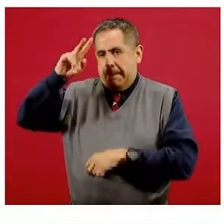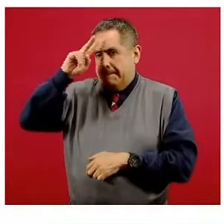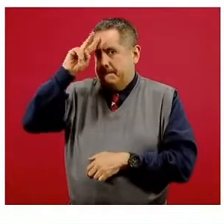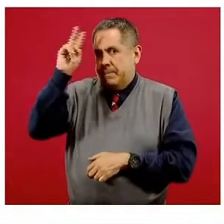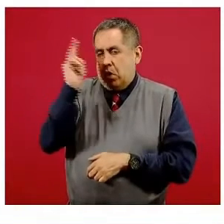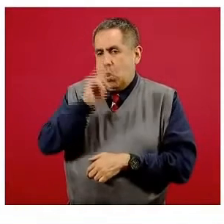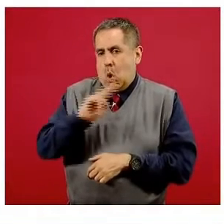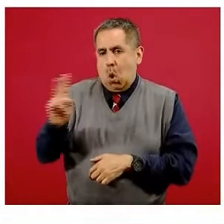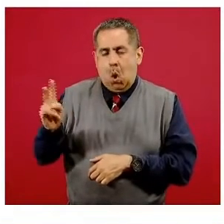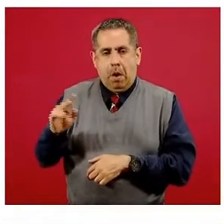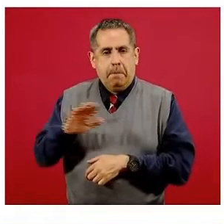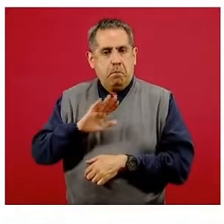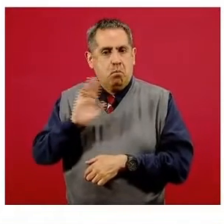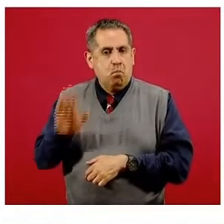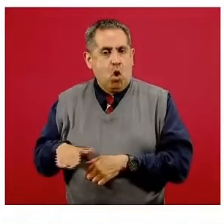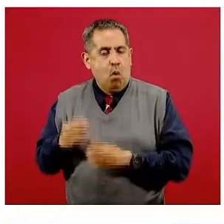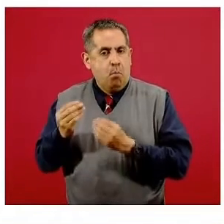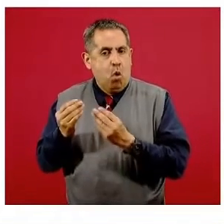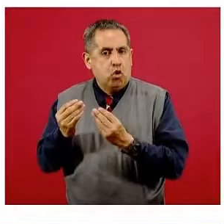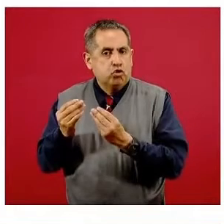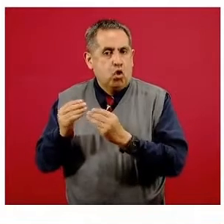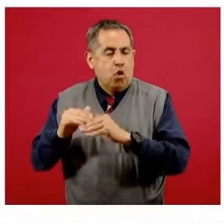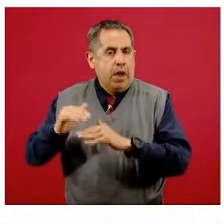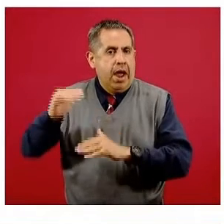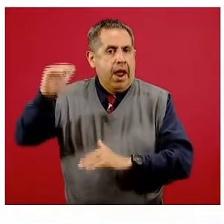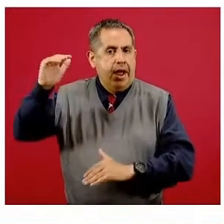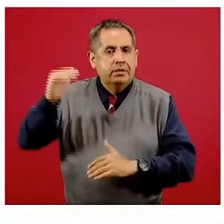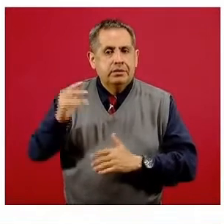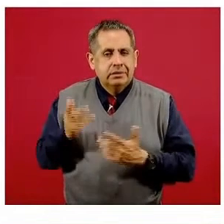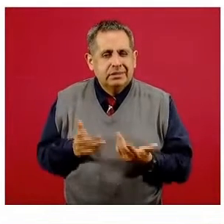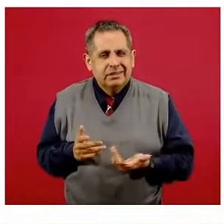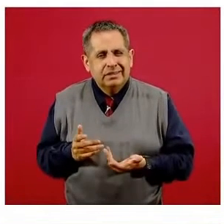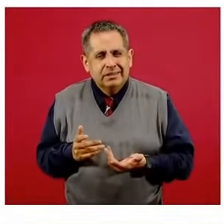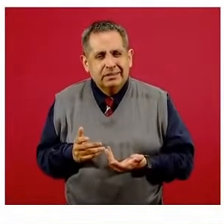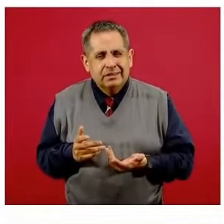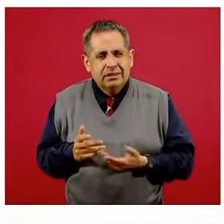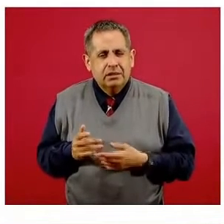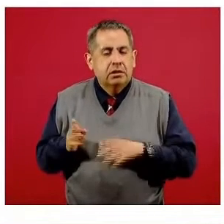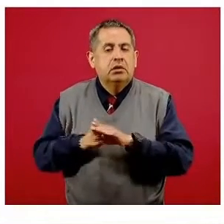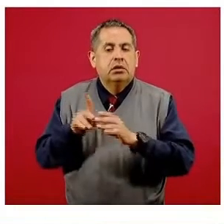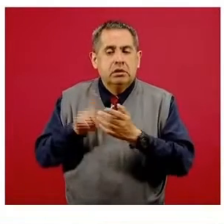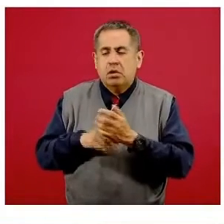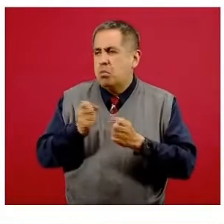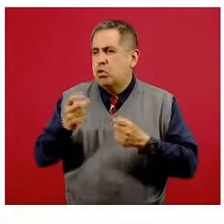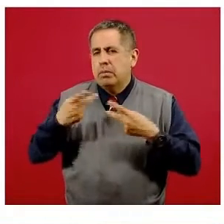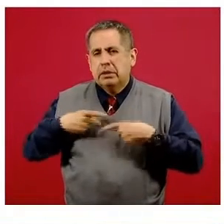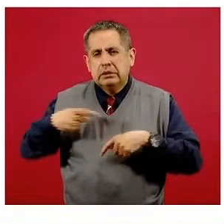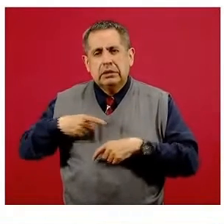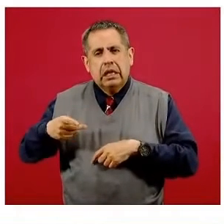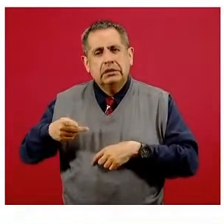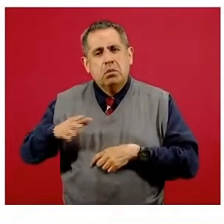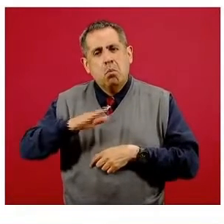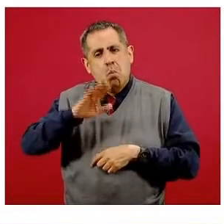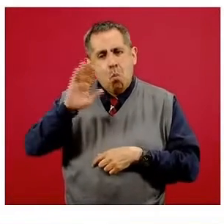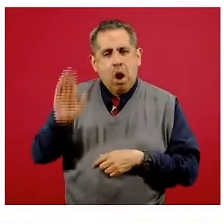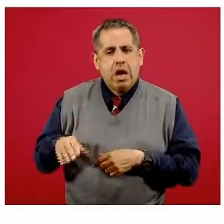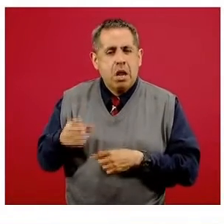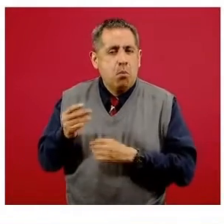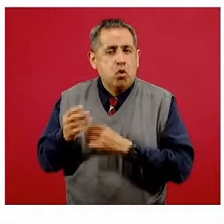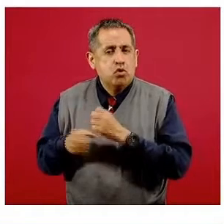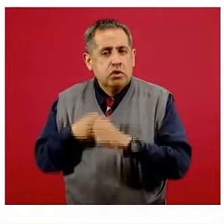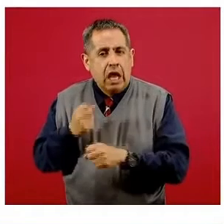ver, la probabilidad de fallecer en promedio el número de años que se pierden en